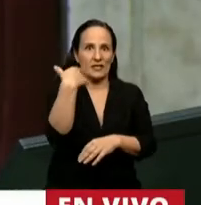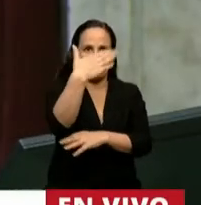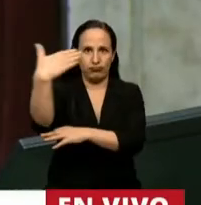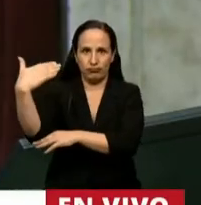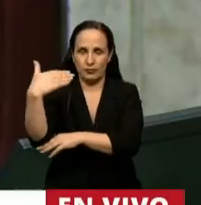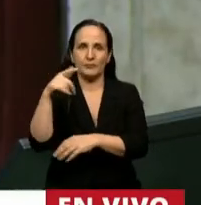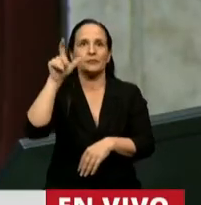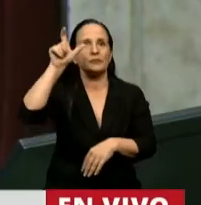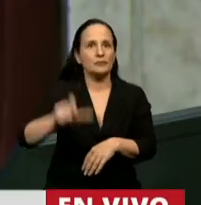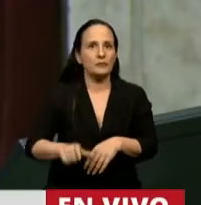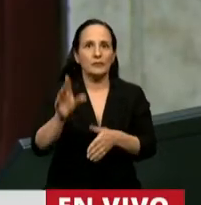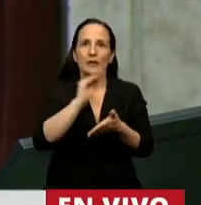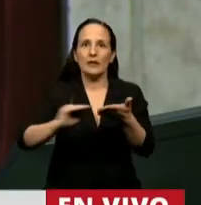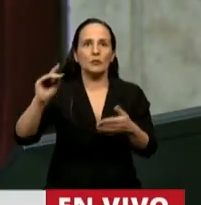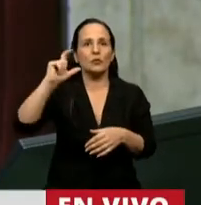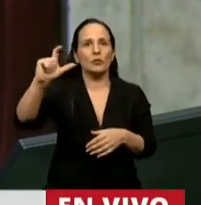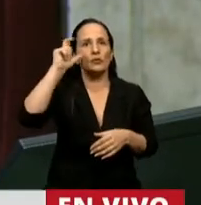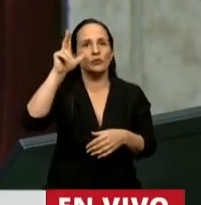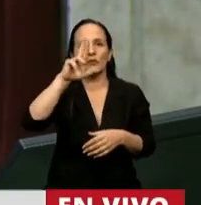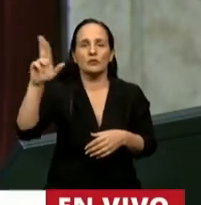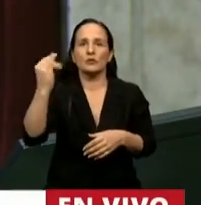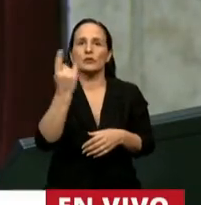Tiene la palabra la diputada Gabriela Cerruti.